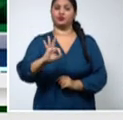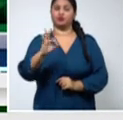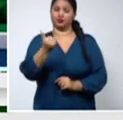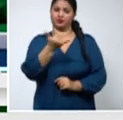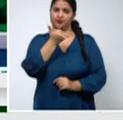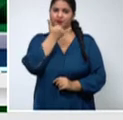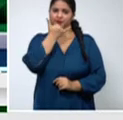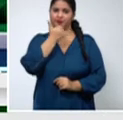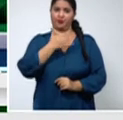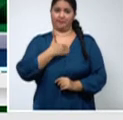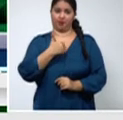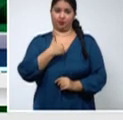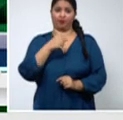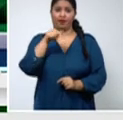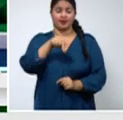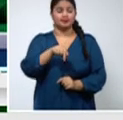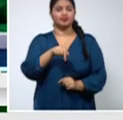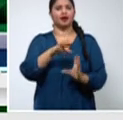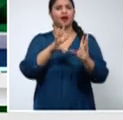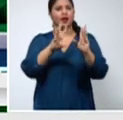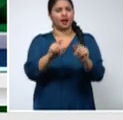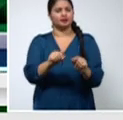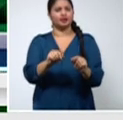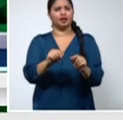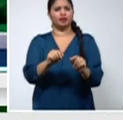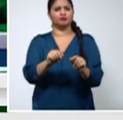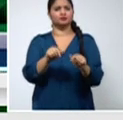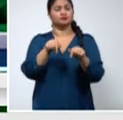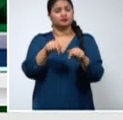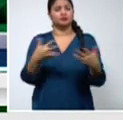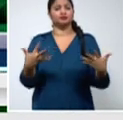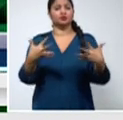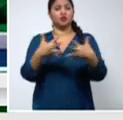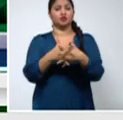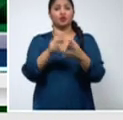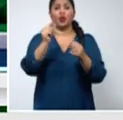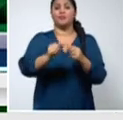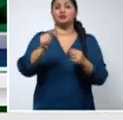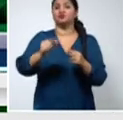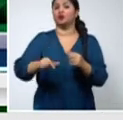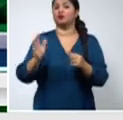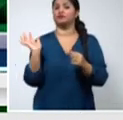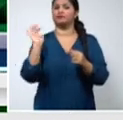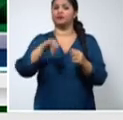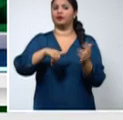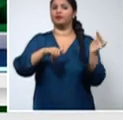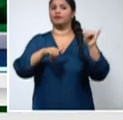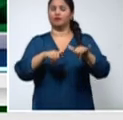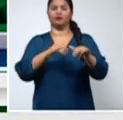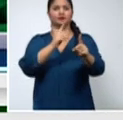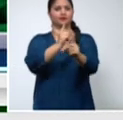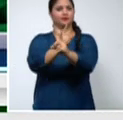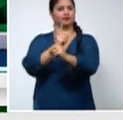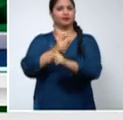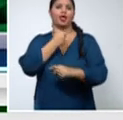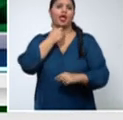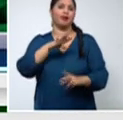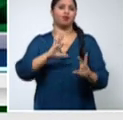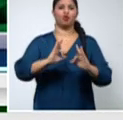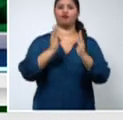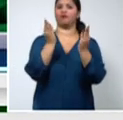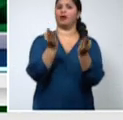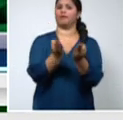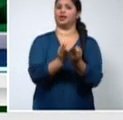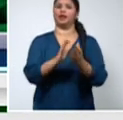que está relacionado con viajeros extranjeros, pero sin embargo cuando hacemos este análisis del día de 1 de noviembre para